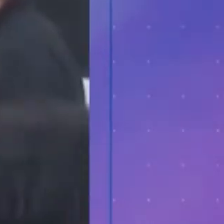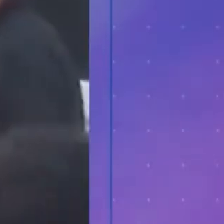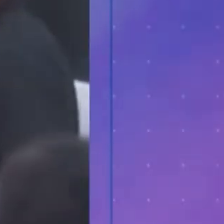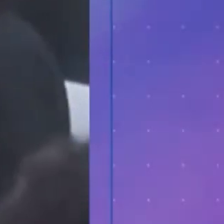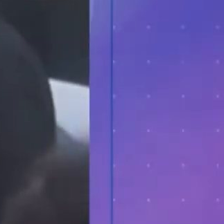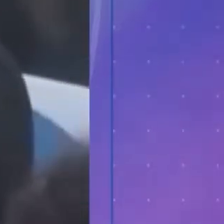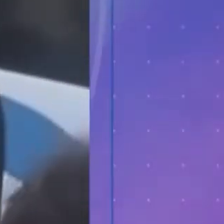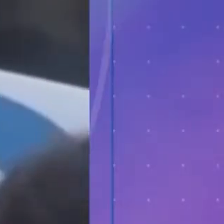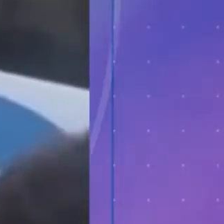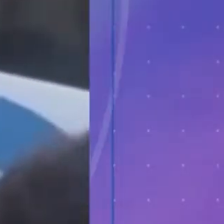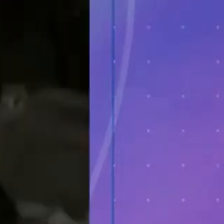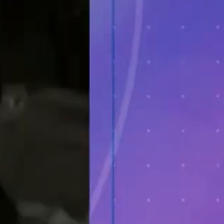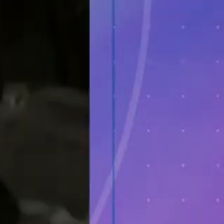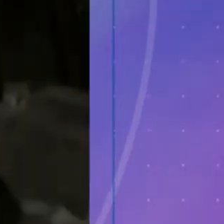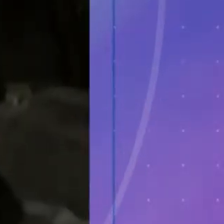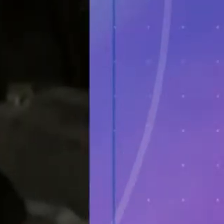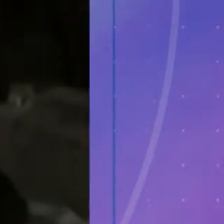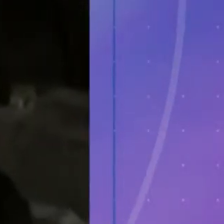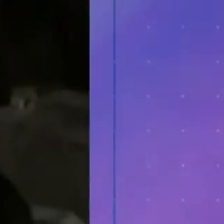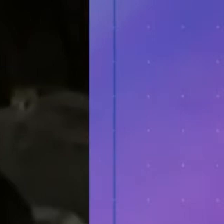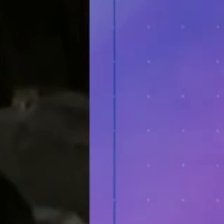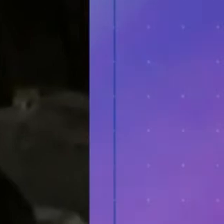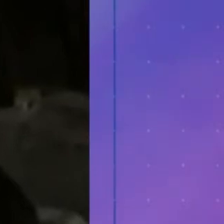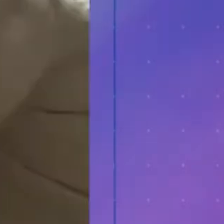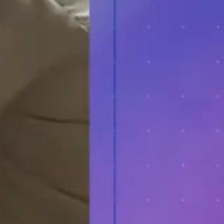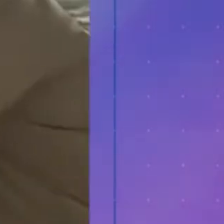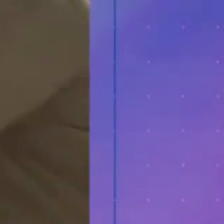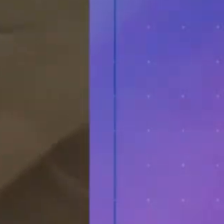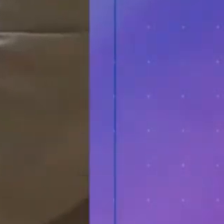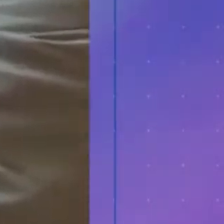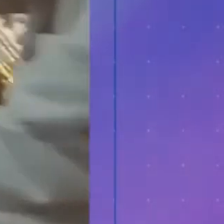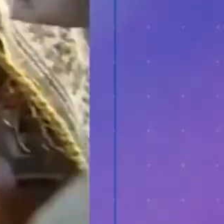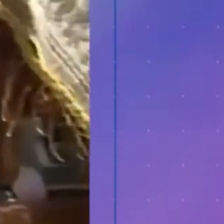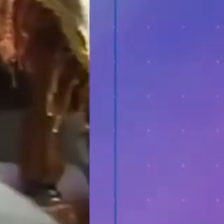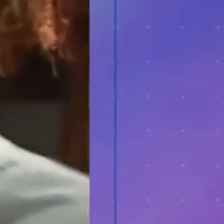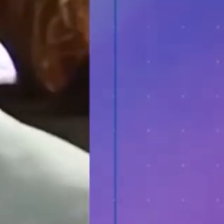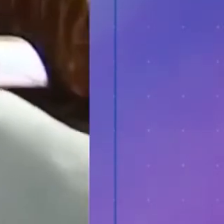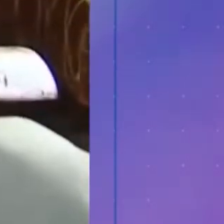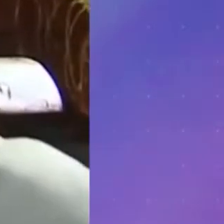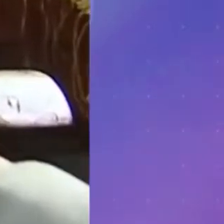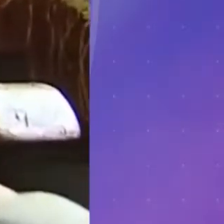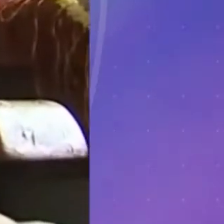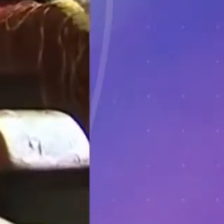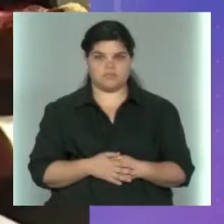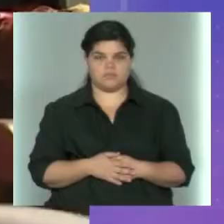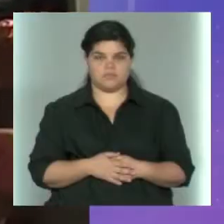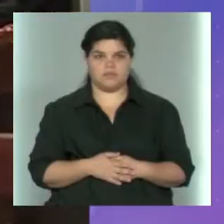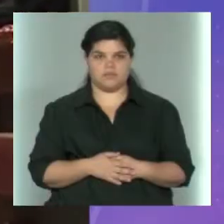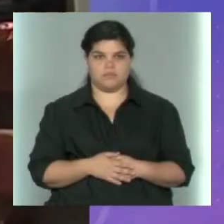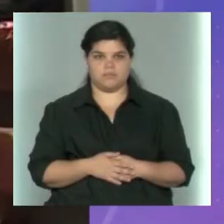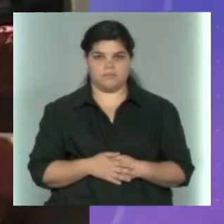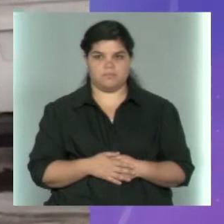hacia la frontera con Turquía en una huida desesperada para salvar la vida. Los niños a quienes se les ha robado la infancia.